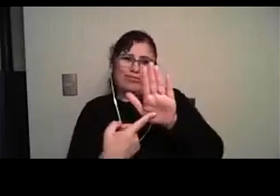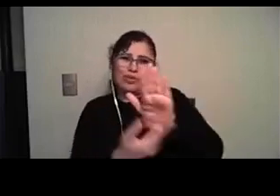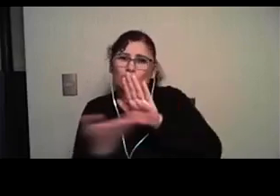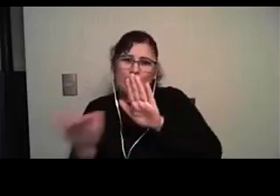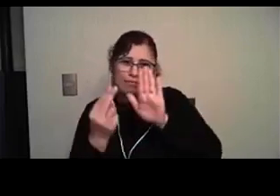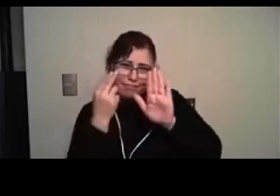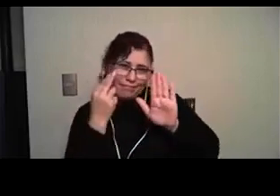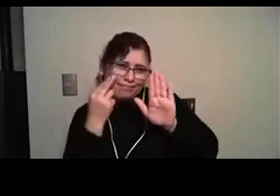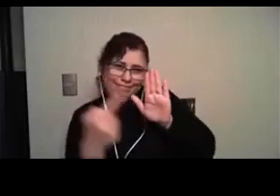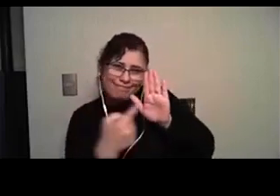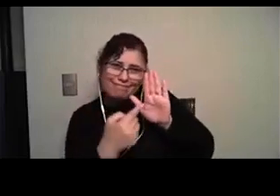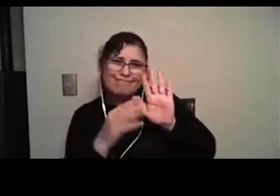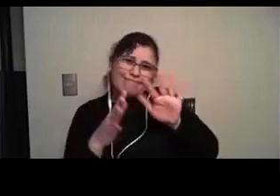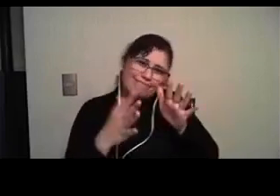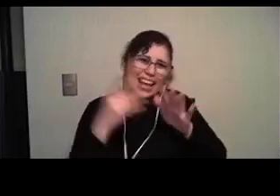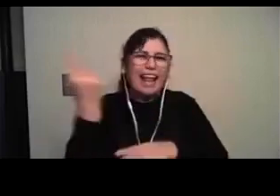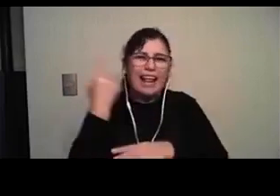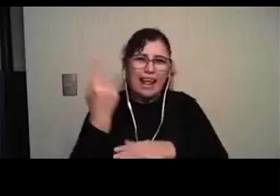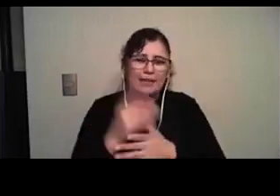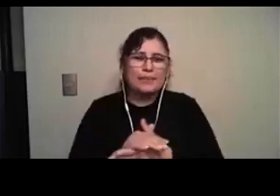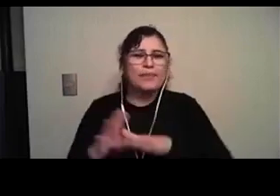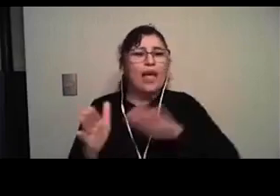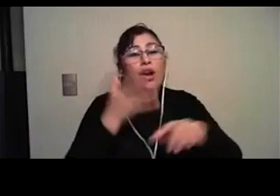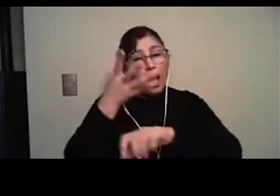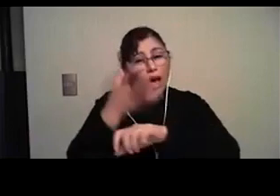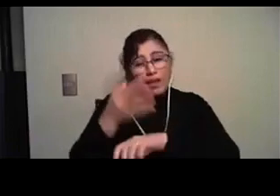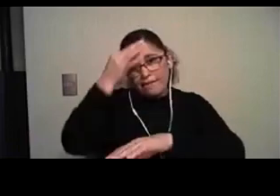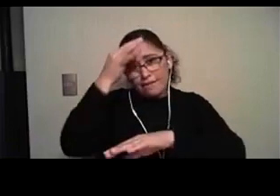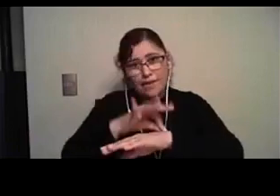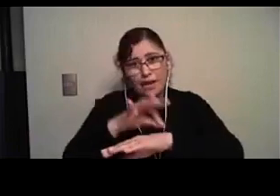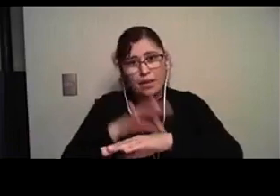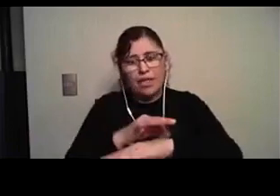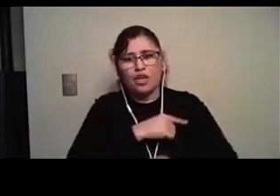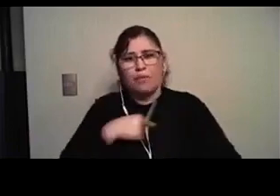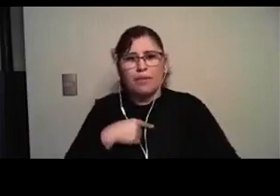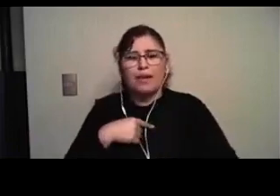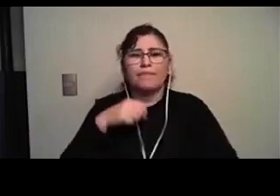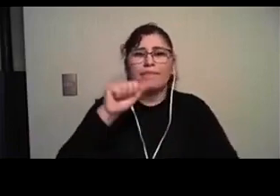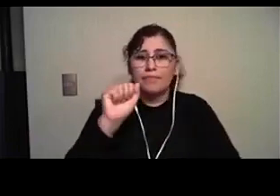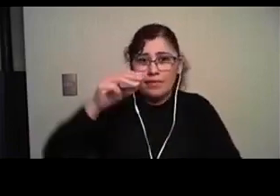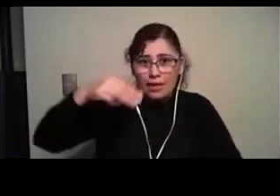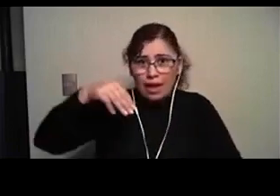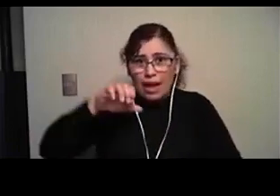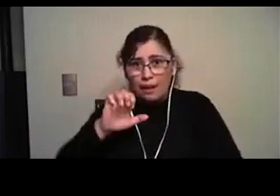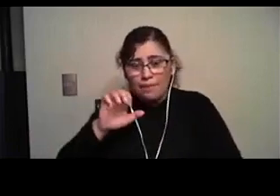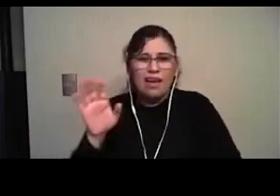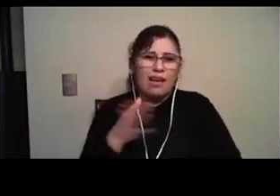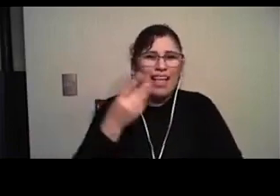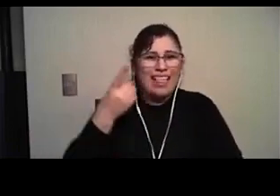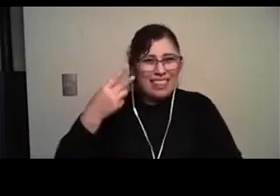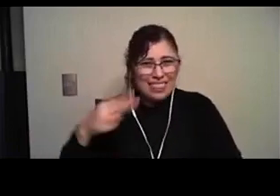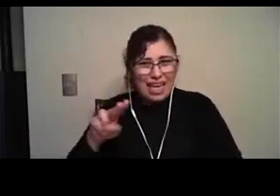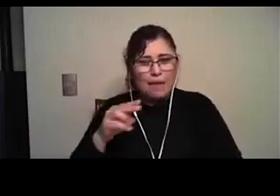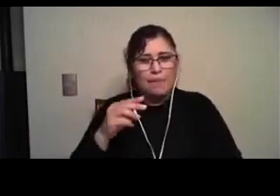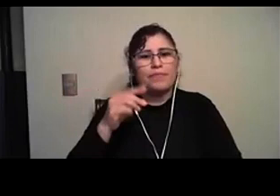Gracias, profe. ¿Ya? Hay una enfermedad que se llama atrofia muscular espinal de Duchenne, no sé si alguien la ha